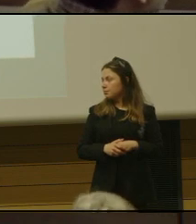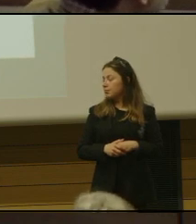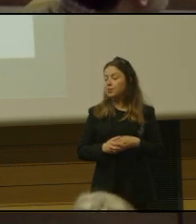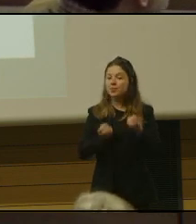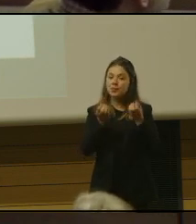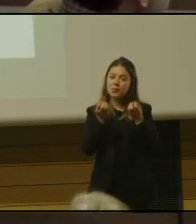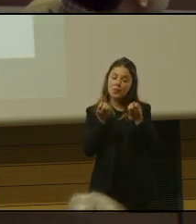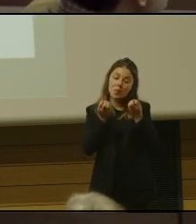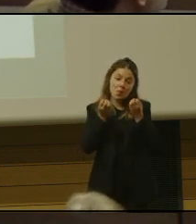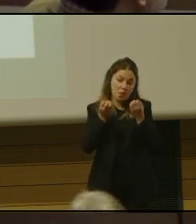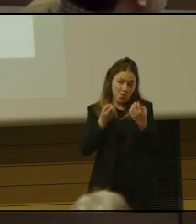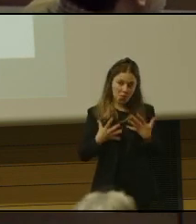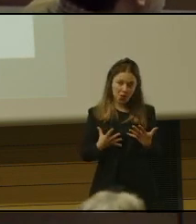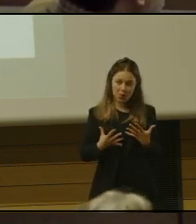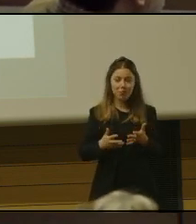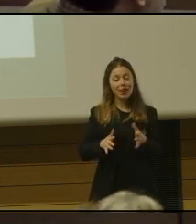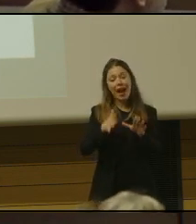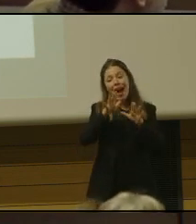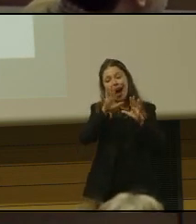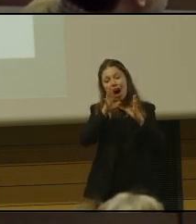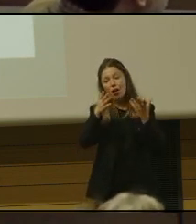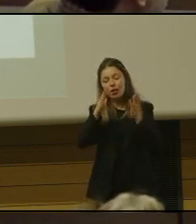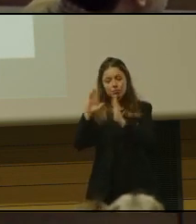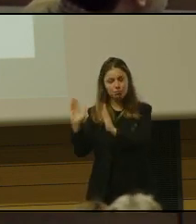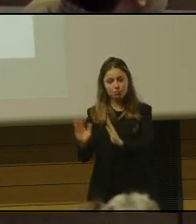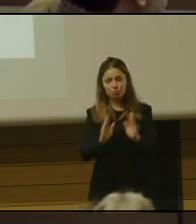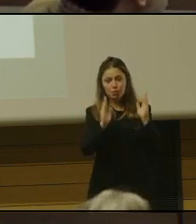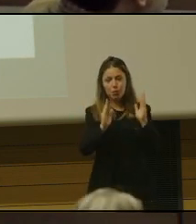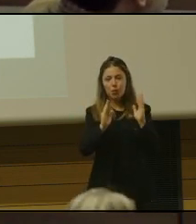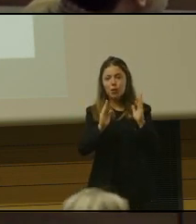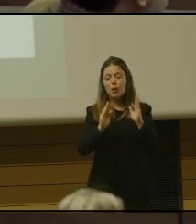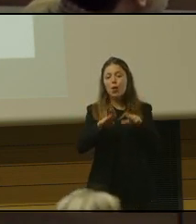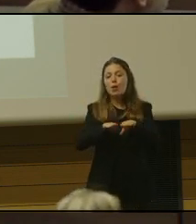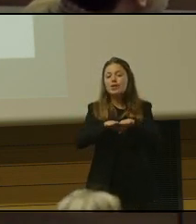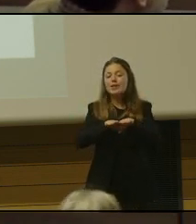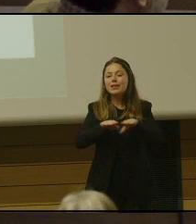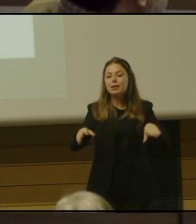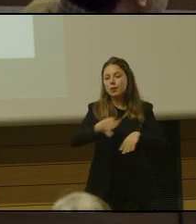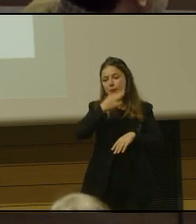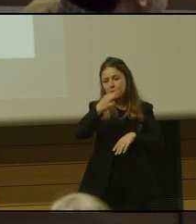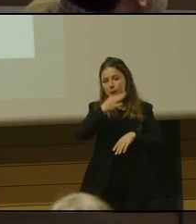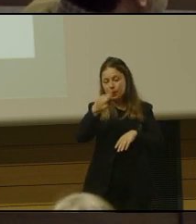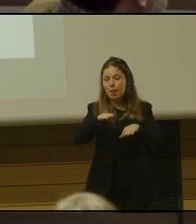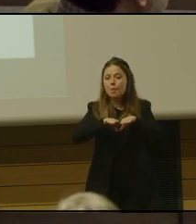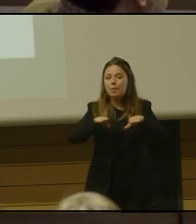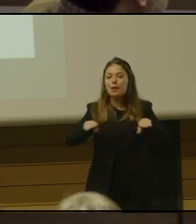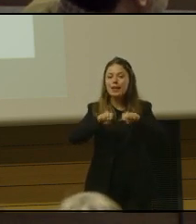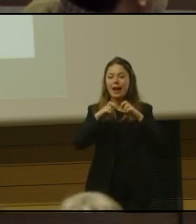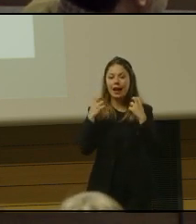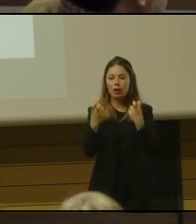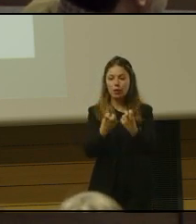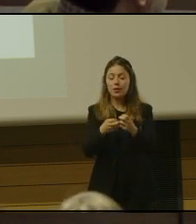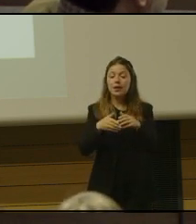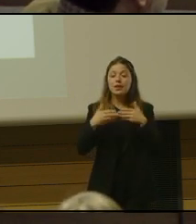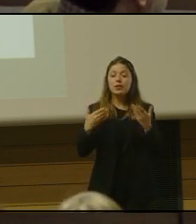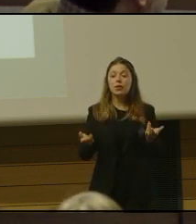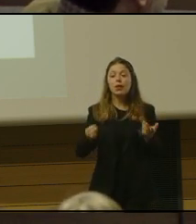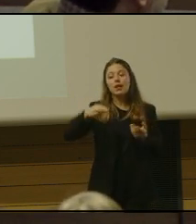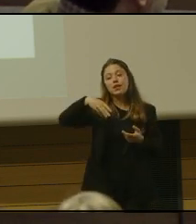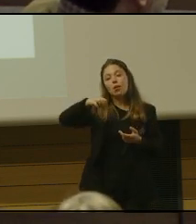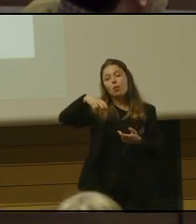Bueno, vamos a tener que ir pasando a la última intervención, que es una mesa redonda. Así que,